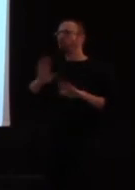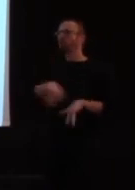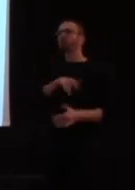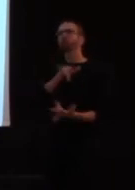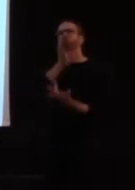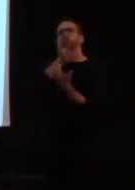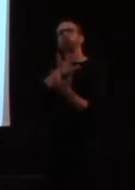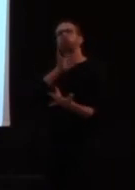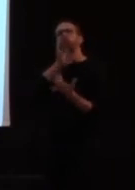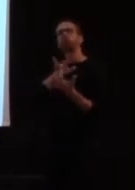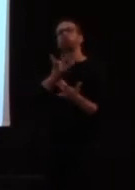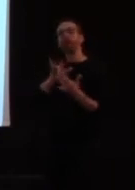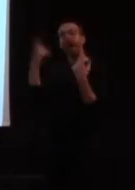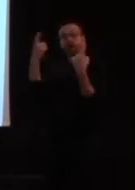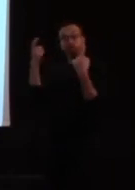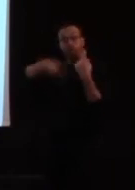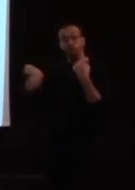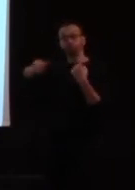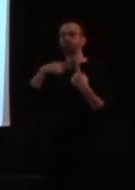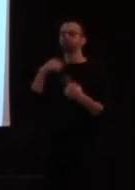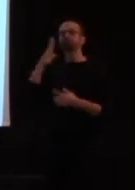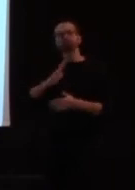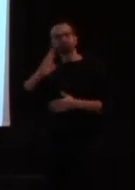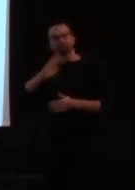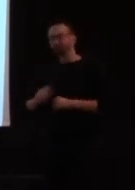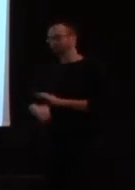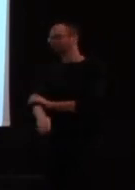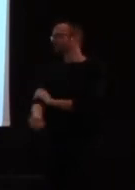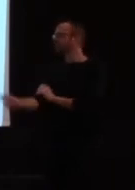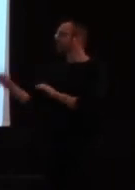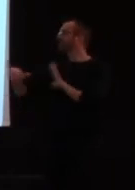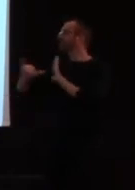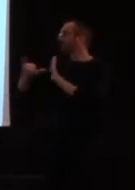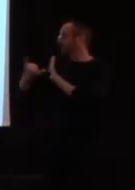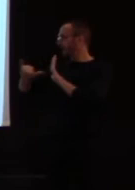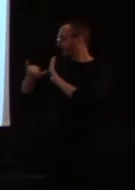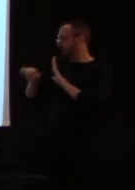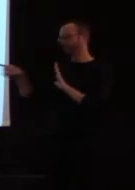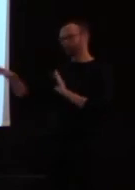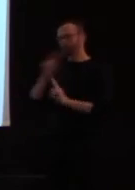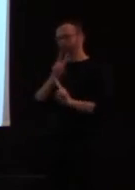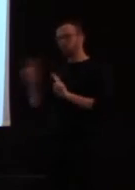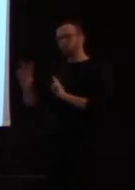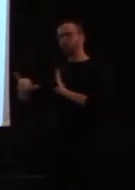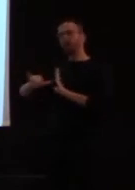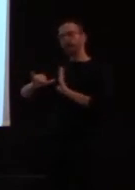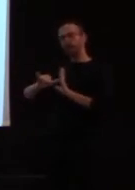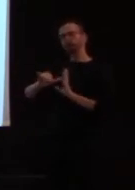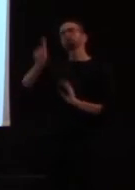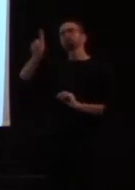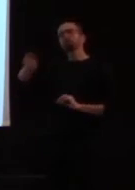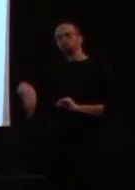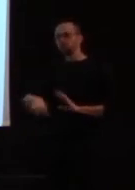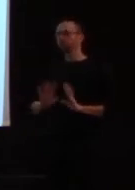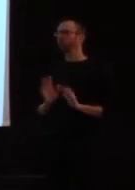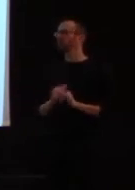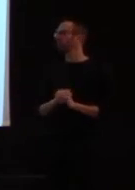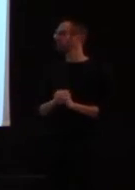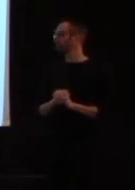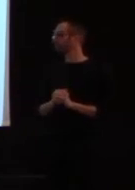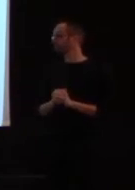entrañable en las clases. ¿Sí? ¿Qué más? Cercanía. Cercanía. Bueno, también, es otro aspecto, ¿no?